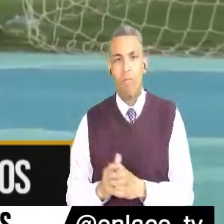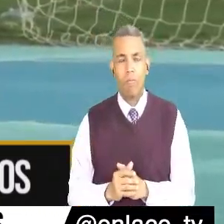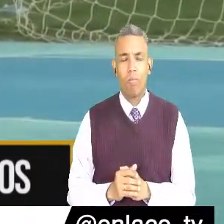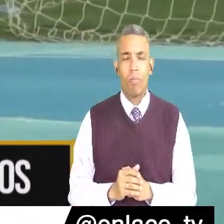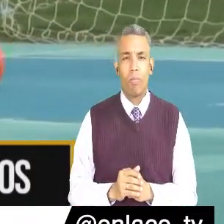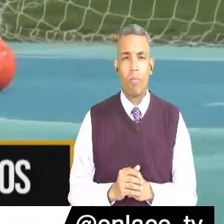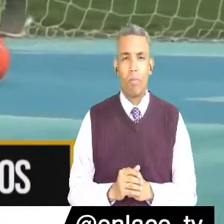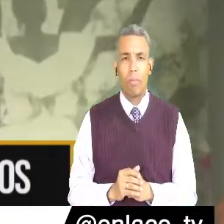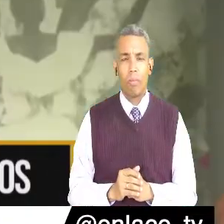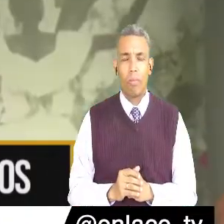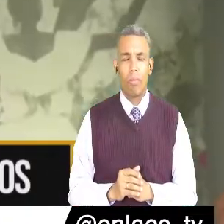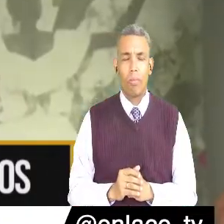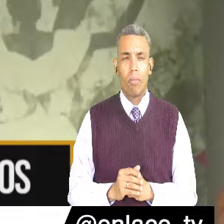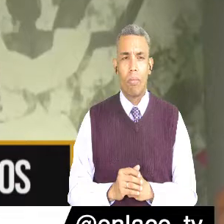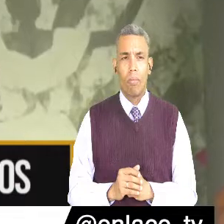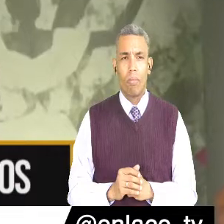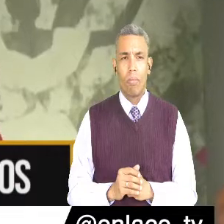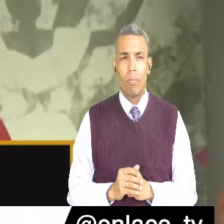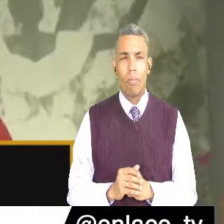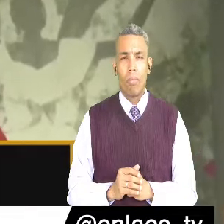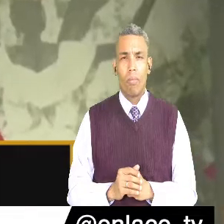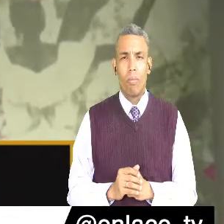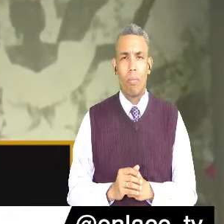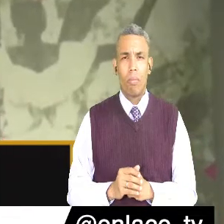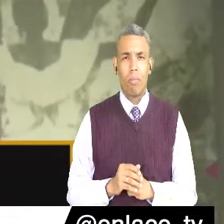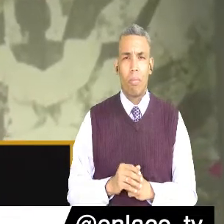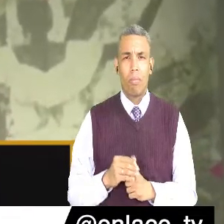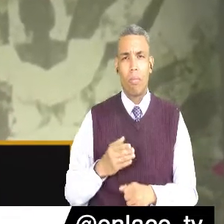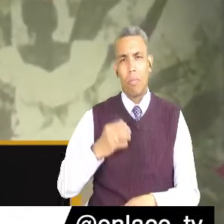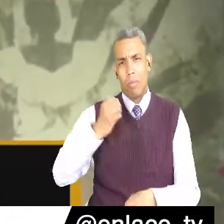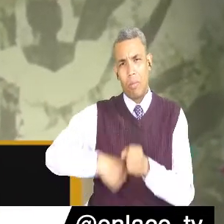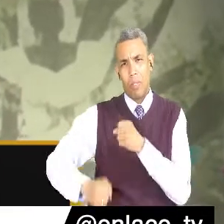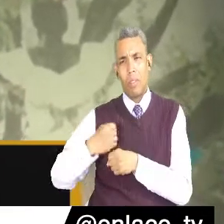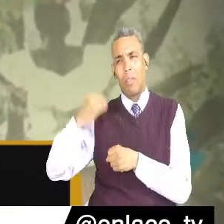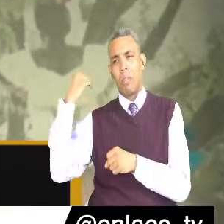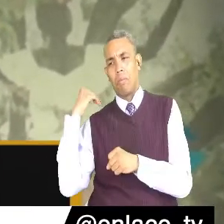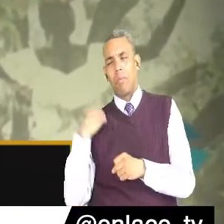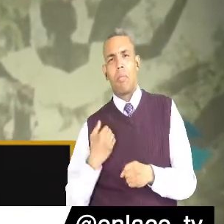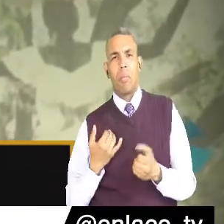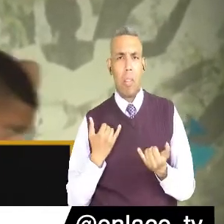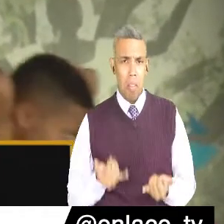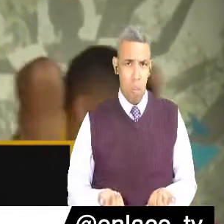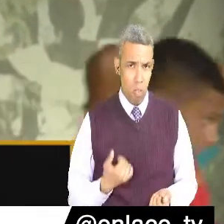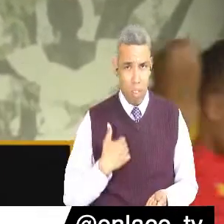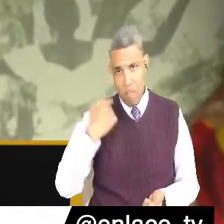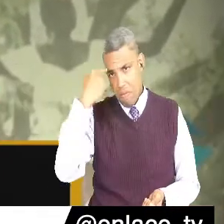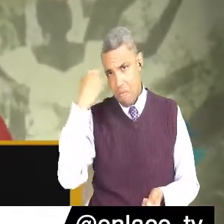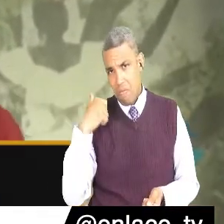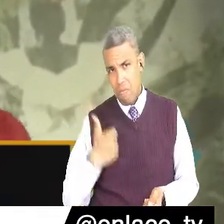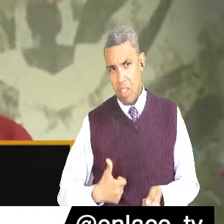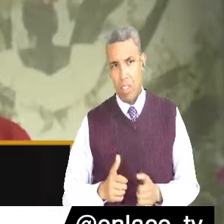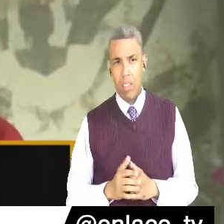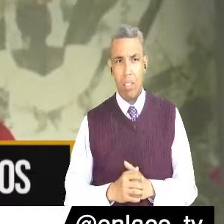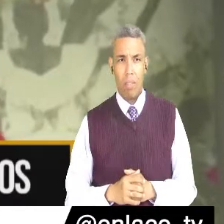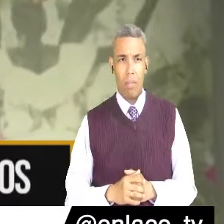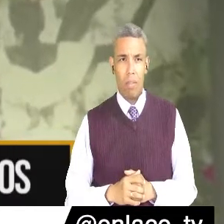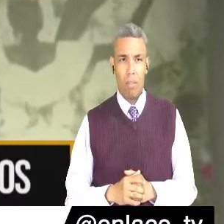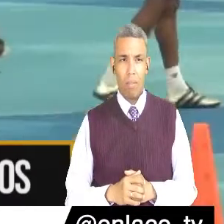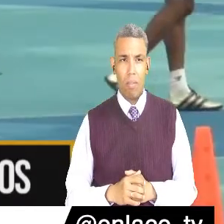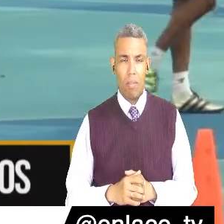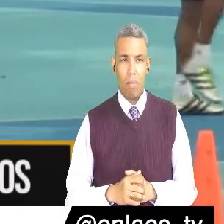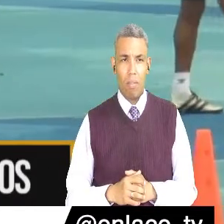pero en cuanto a la meta y al rendimiento que veníamos teniendo, pienso que bajamos ostensiblemente, y bueno,